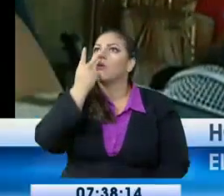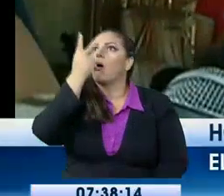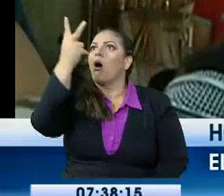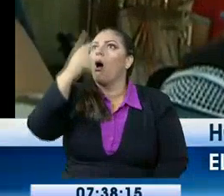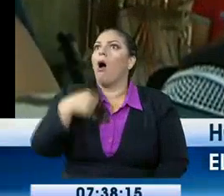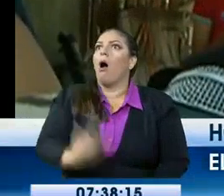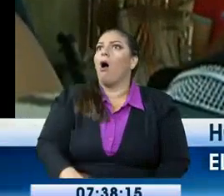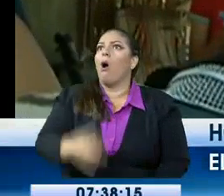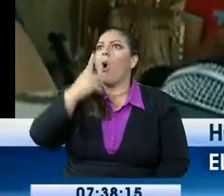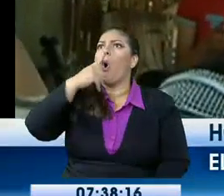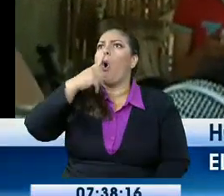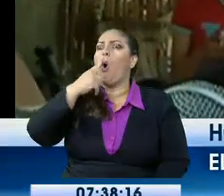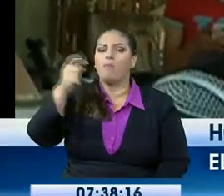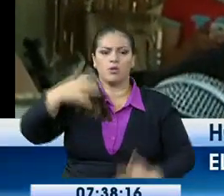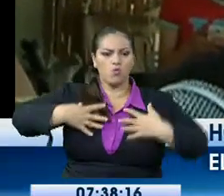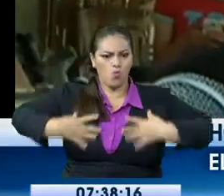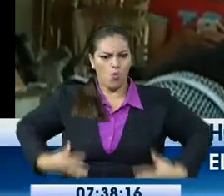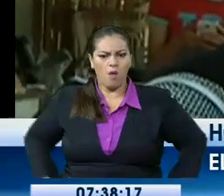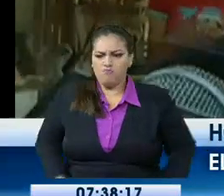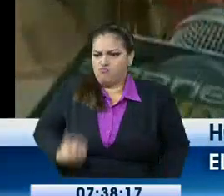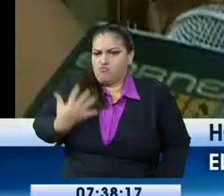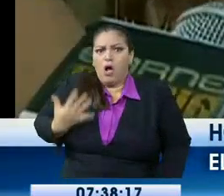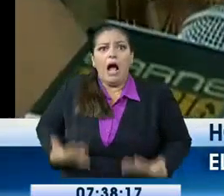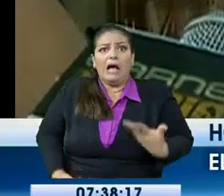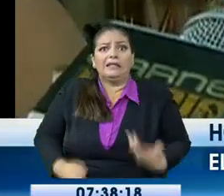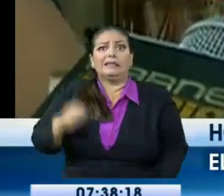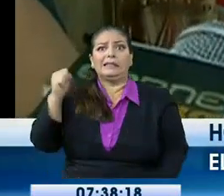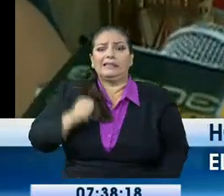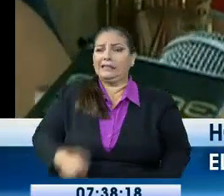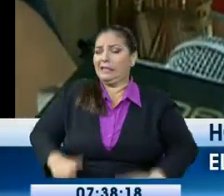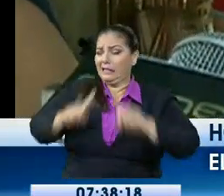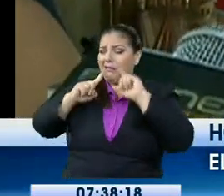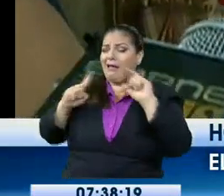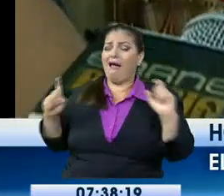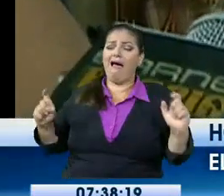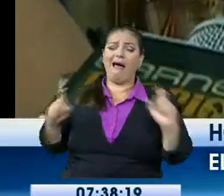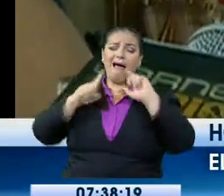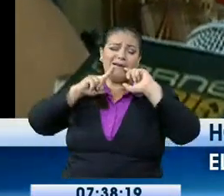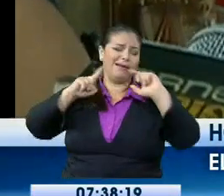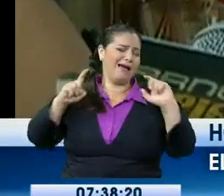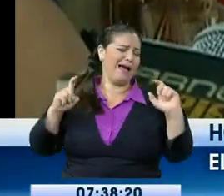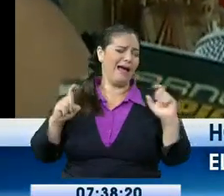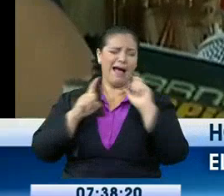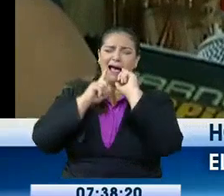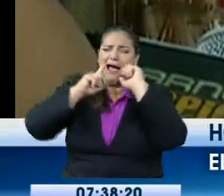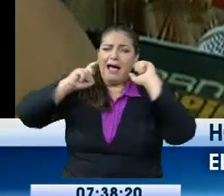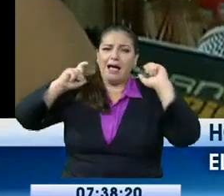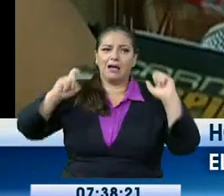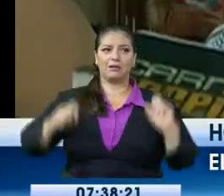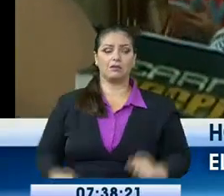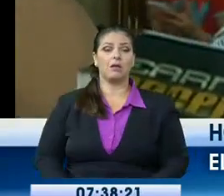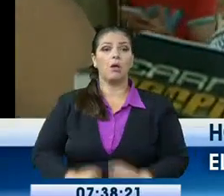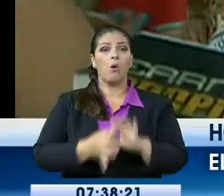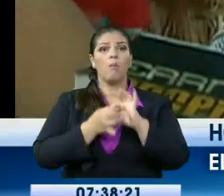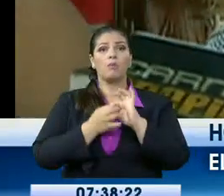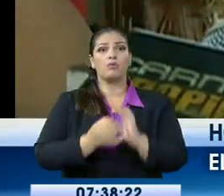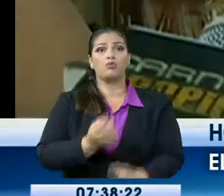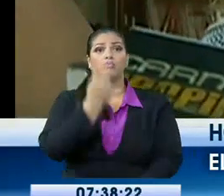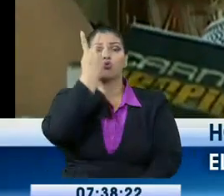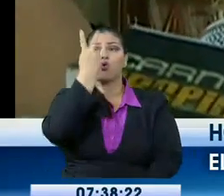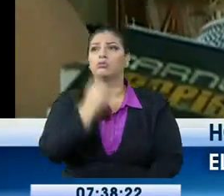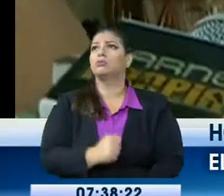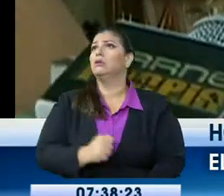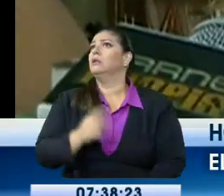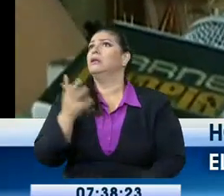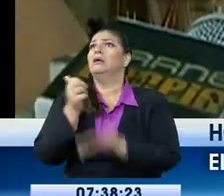la camisa. Se estaba quemando. Claro, gritaba el señor hasta que subieron los dos compañeros a intentar salvarlo, pero tenía corriente